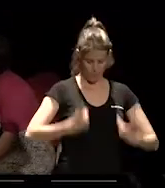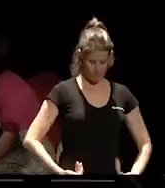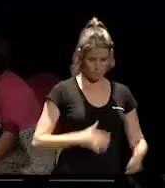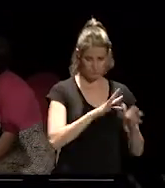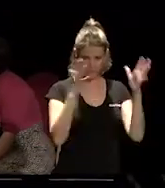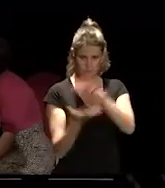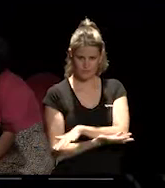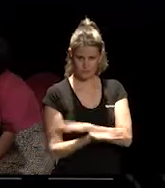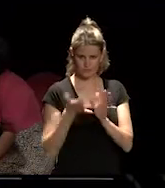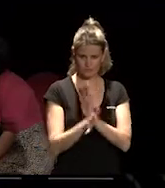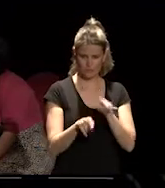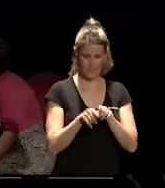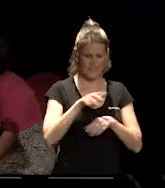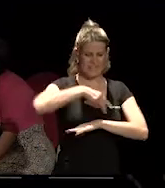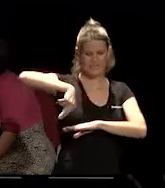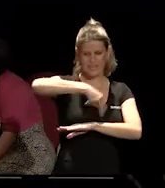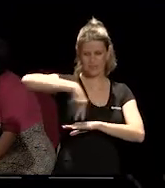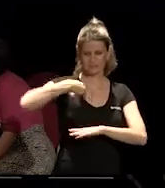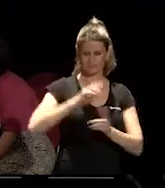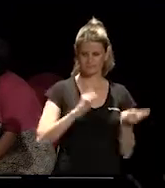escenario. Utilizamos